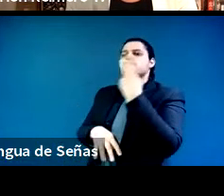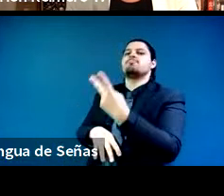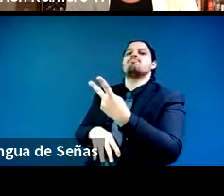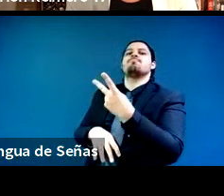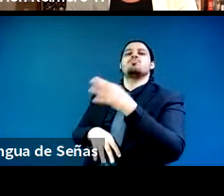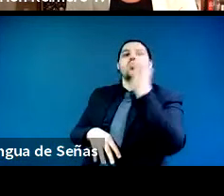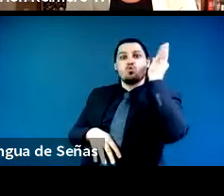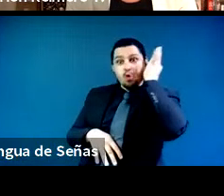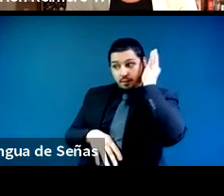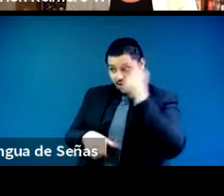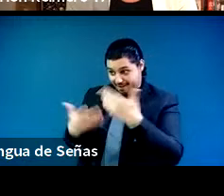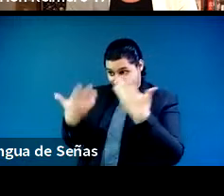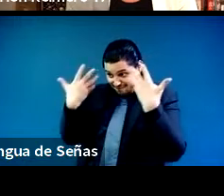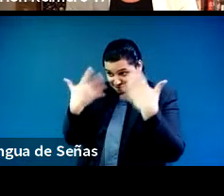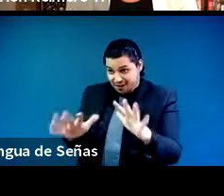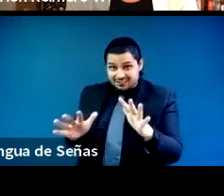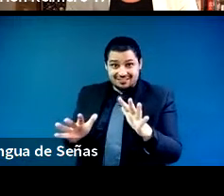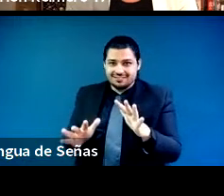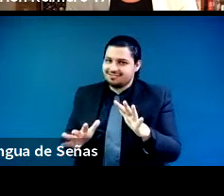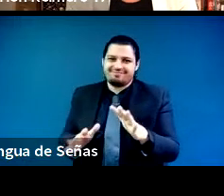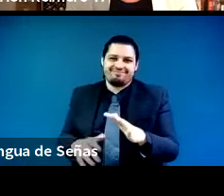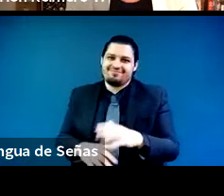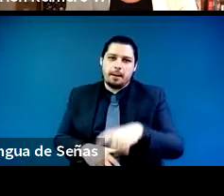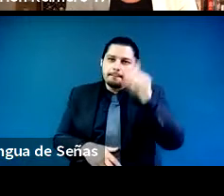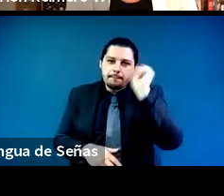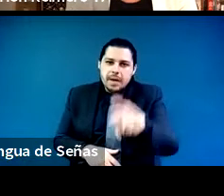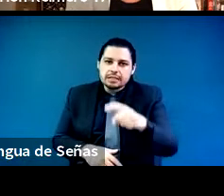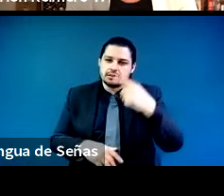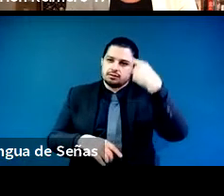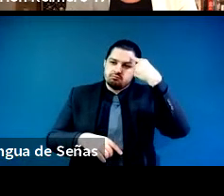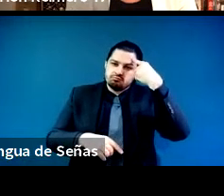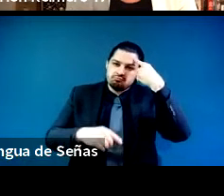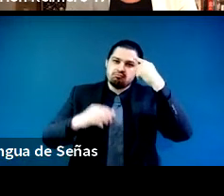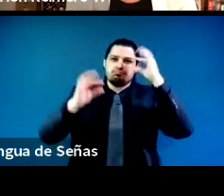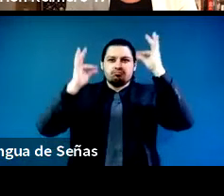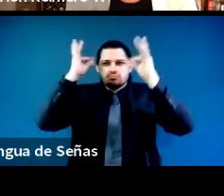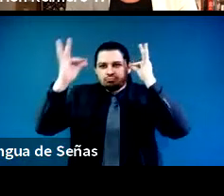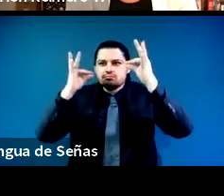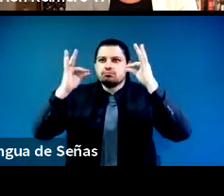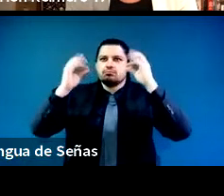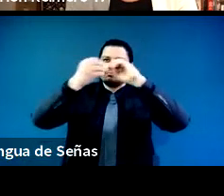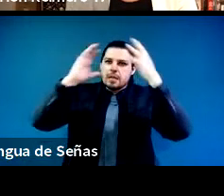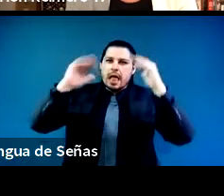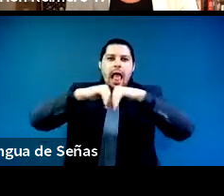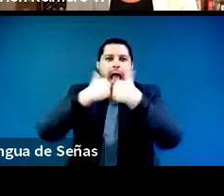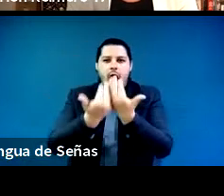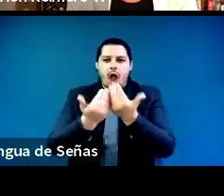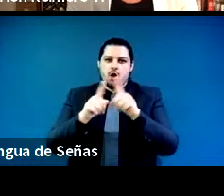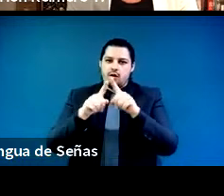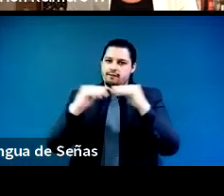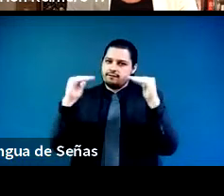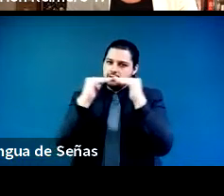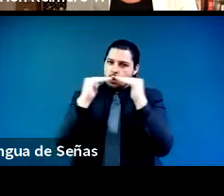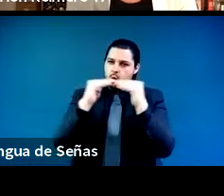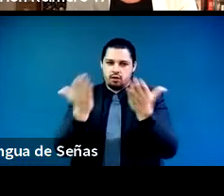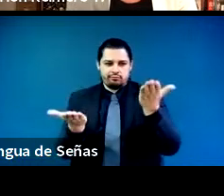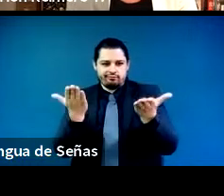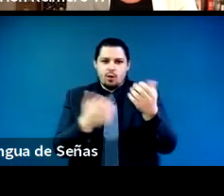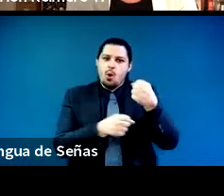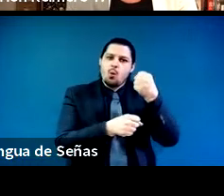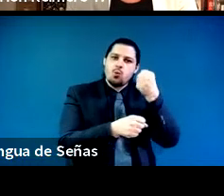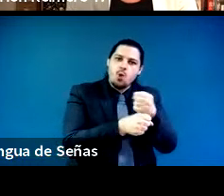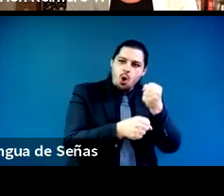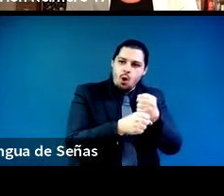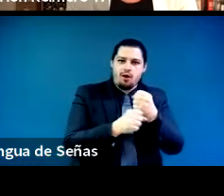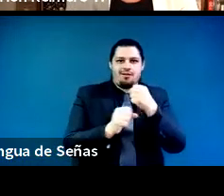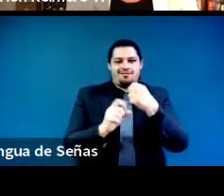incorporarla al ciclo de la vida, y que el trabajo también sea parte de ese ciclo de la vida, ¿no? Que